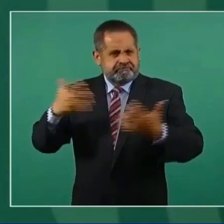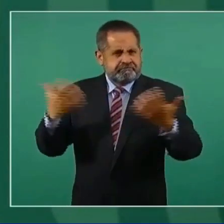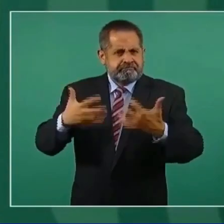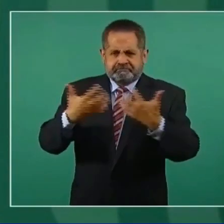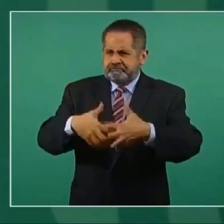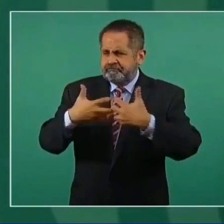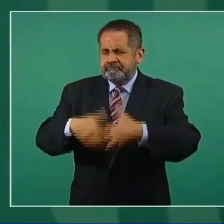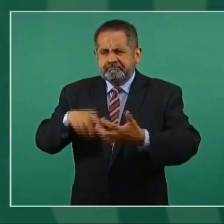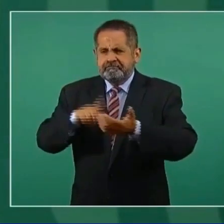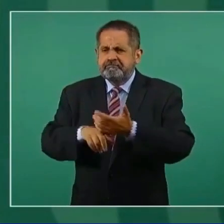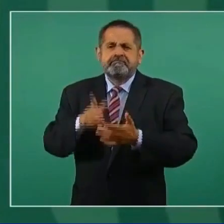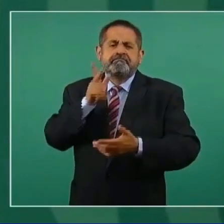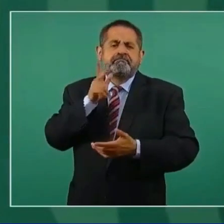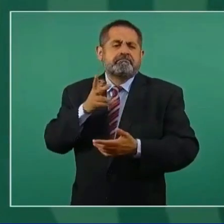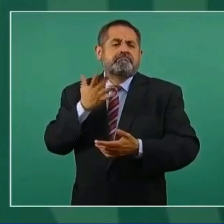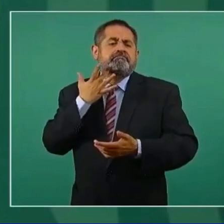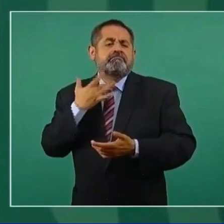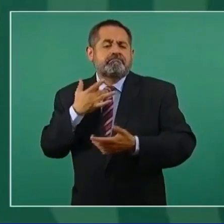las gasolinas.